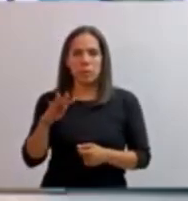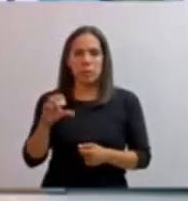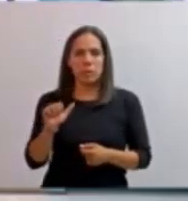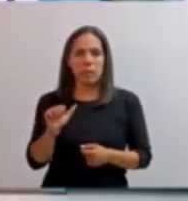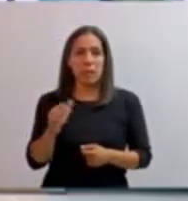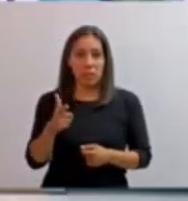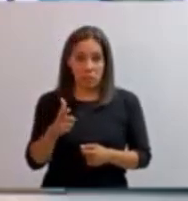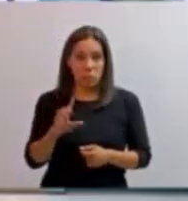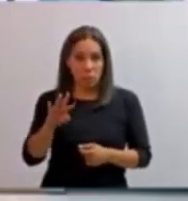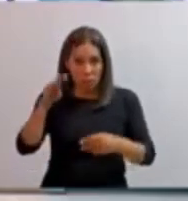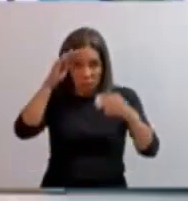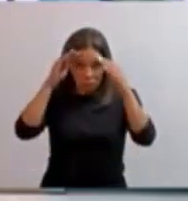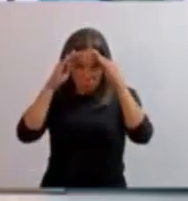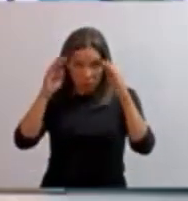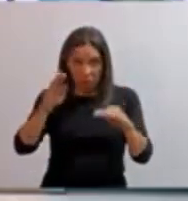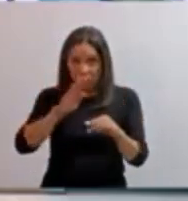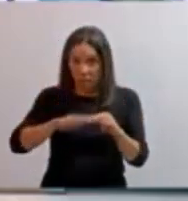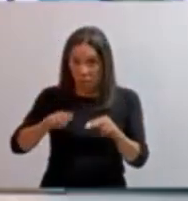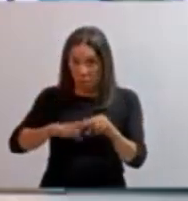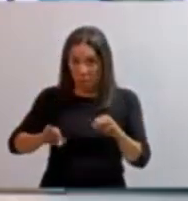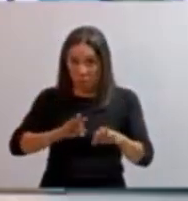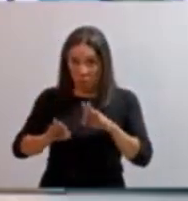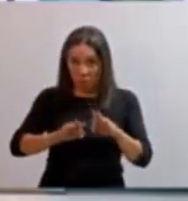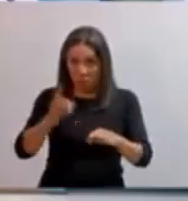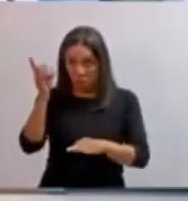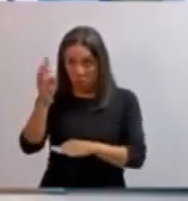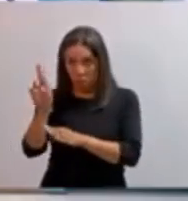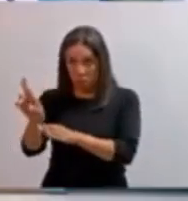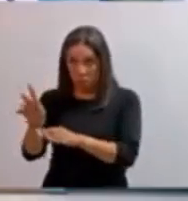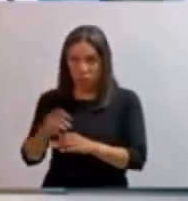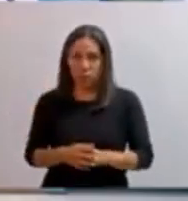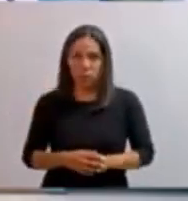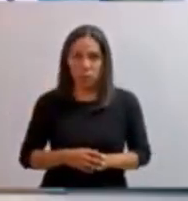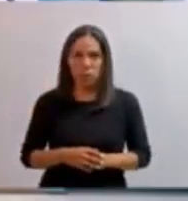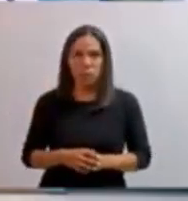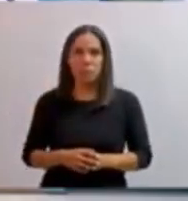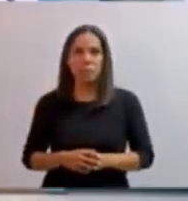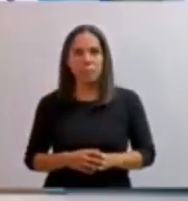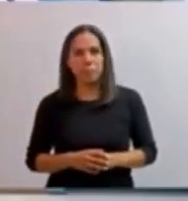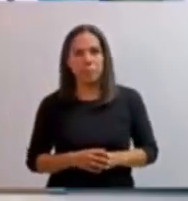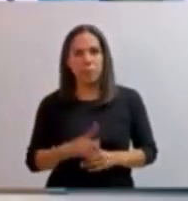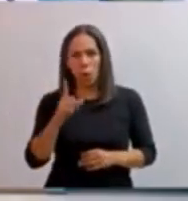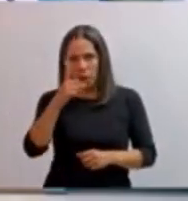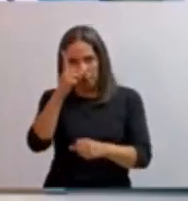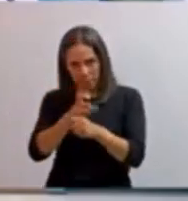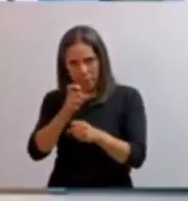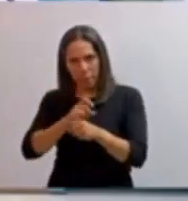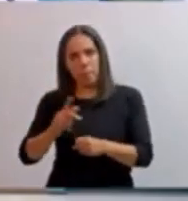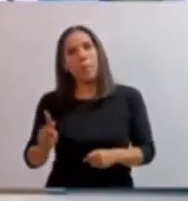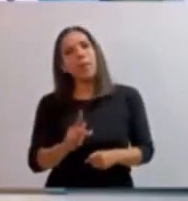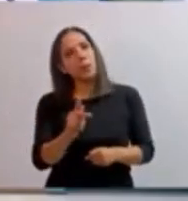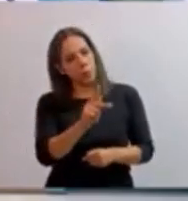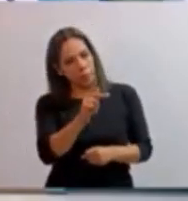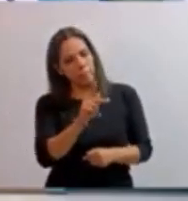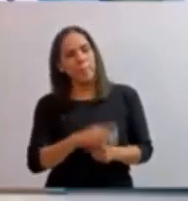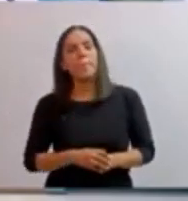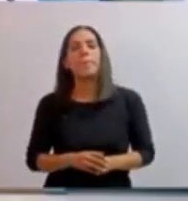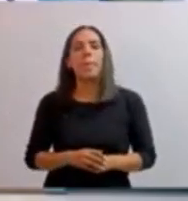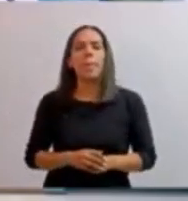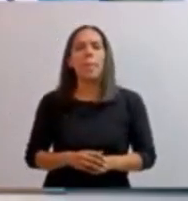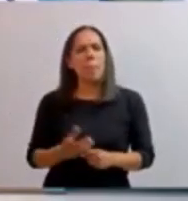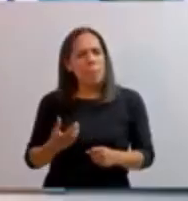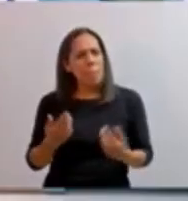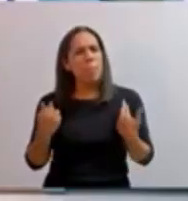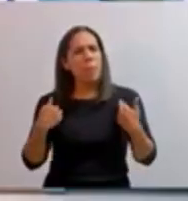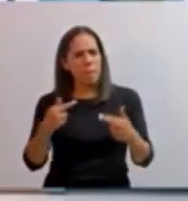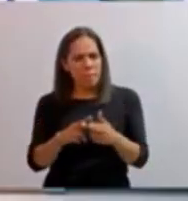para los directores? Sí, de la primera pregunta, dice que hay docentes